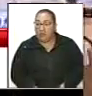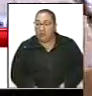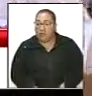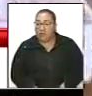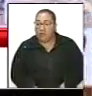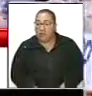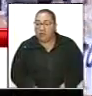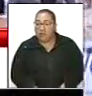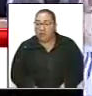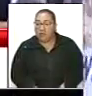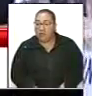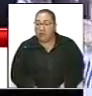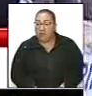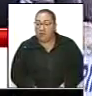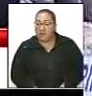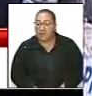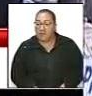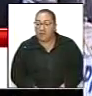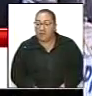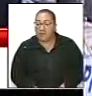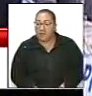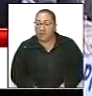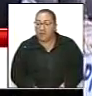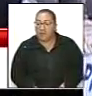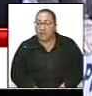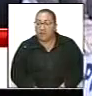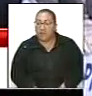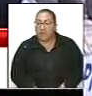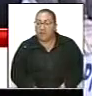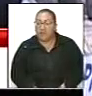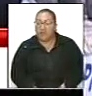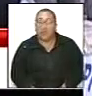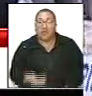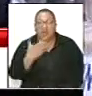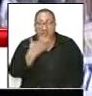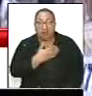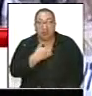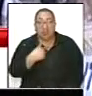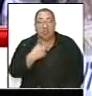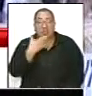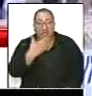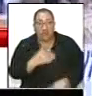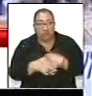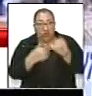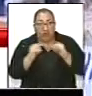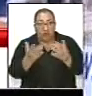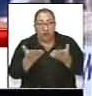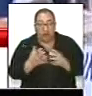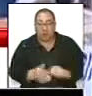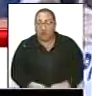Muchas gracias, señora presidente. Buenos días, señor Benavides. Gracias por la información.